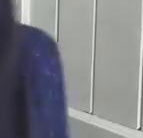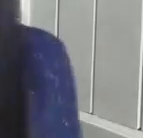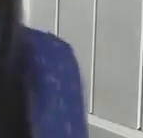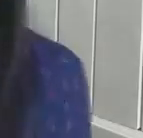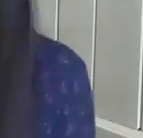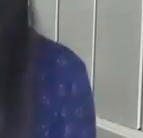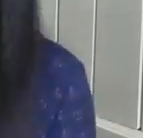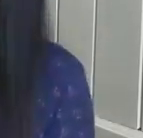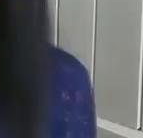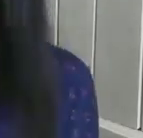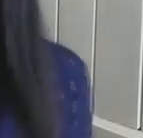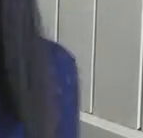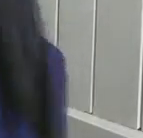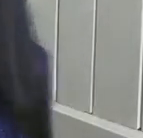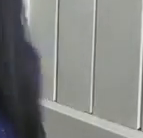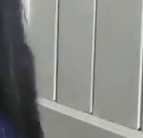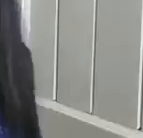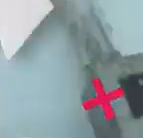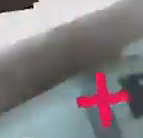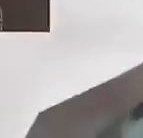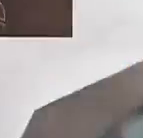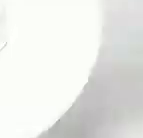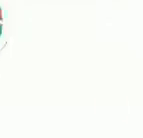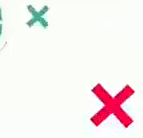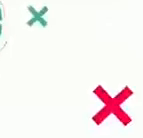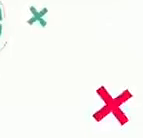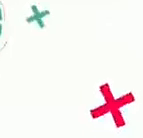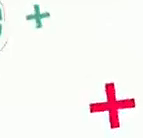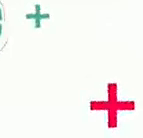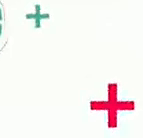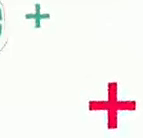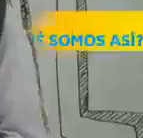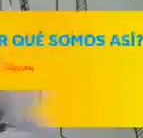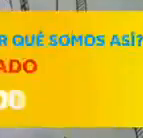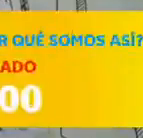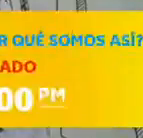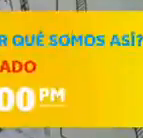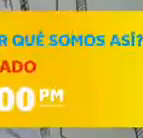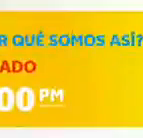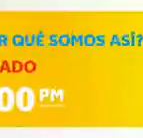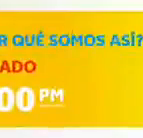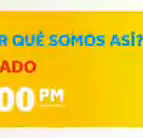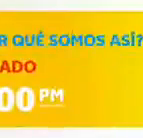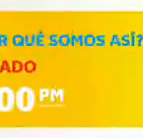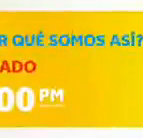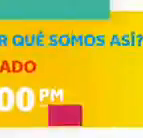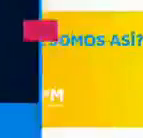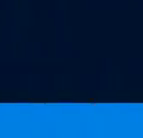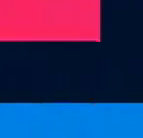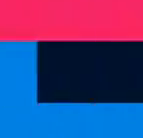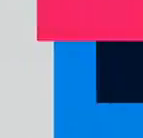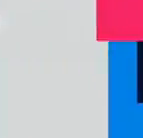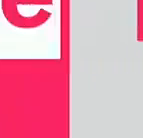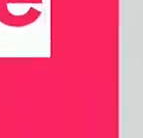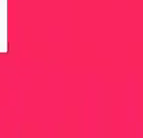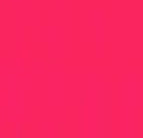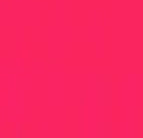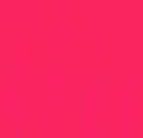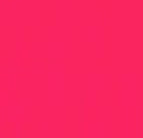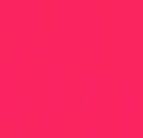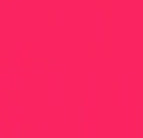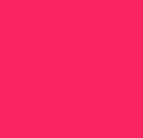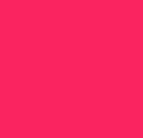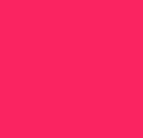hablaremos sobre el sistema penitenciario y lo descubriremos. ¿Por qué somos así? Sábado, 5 de la tarde, por